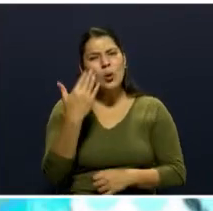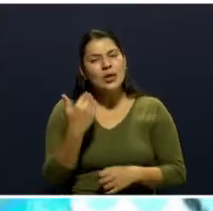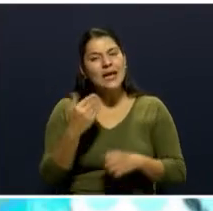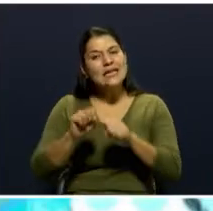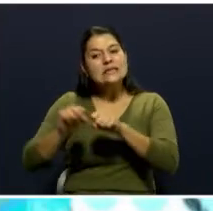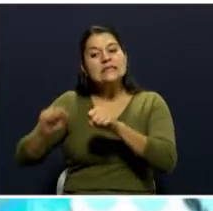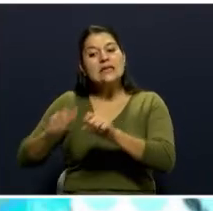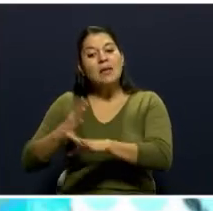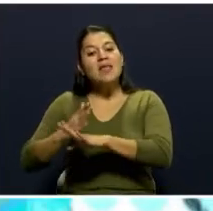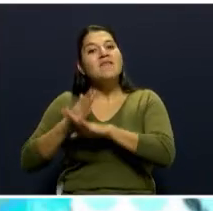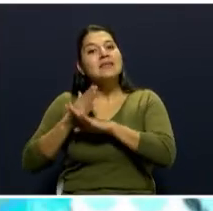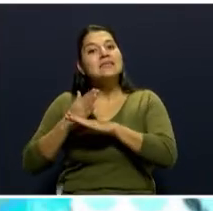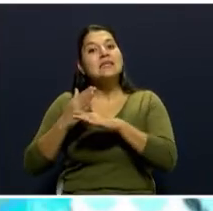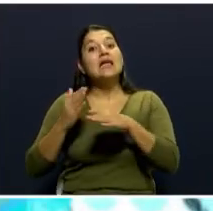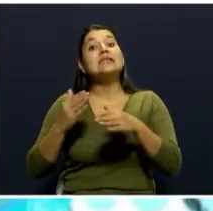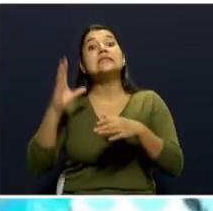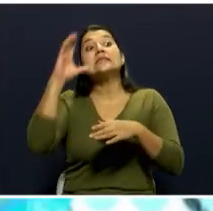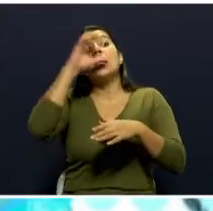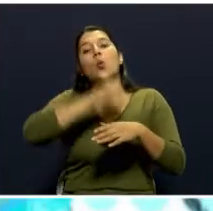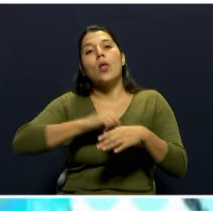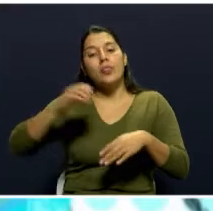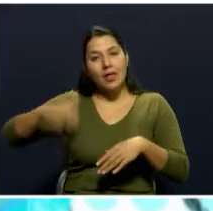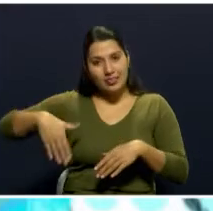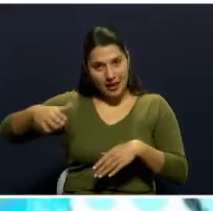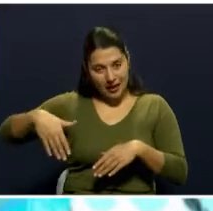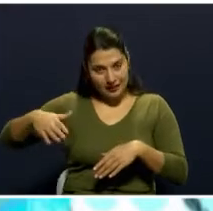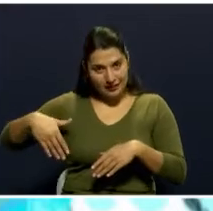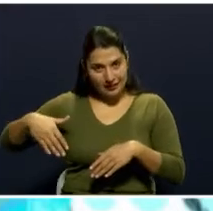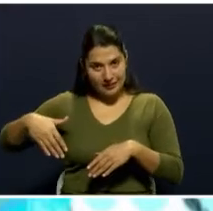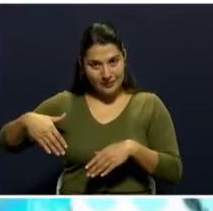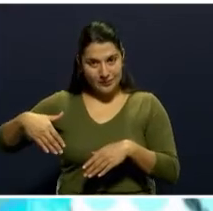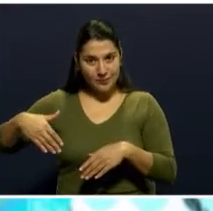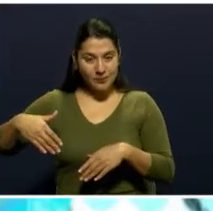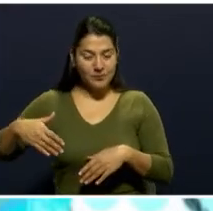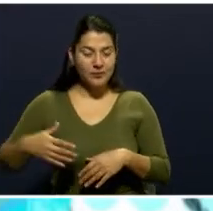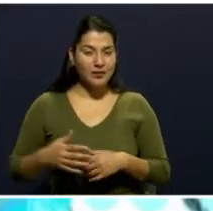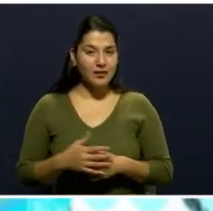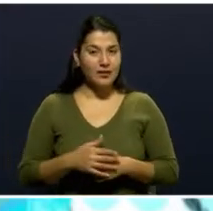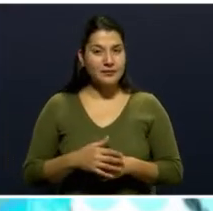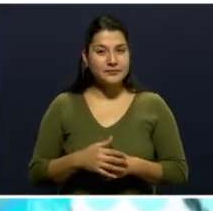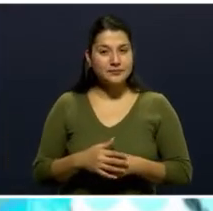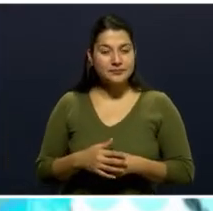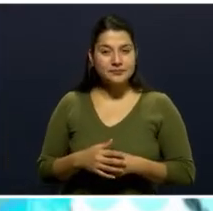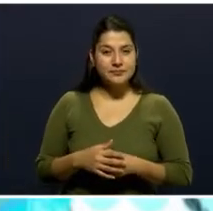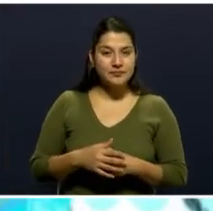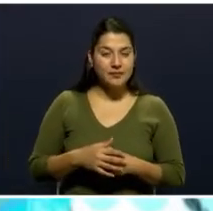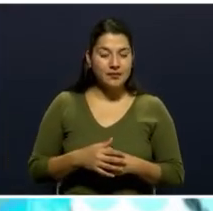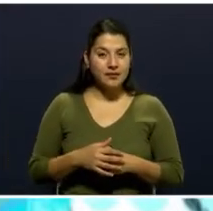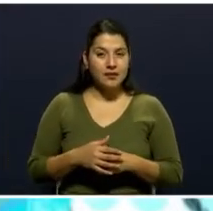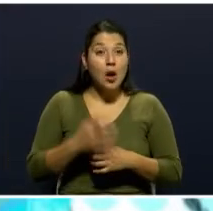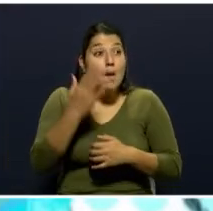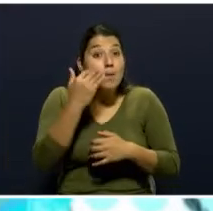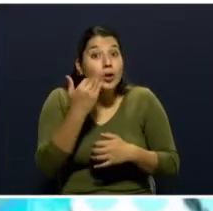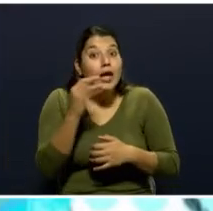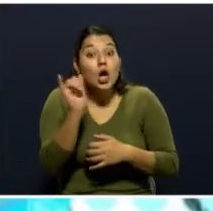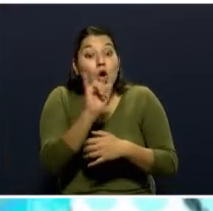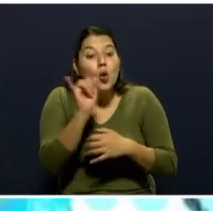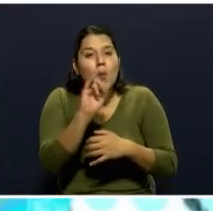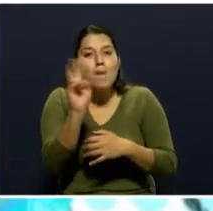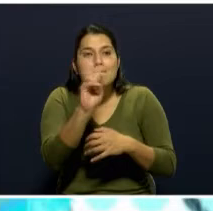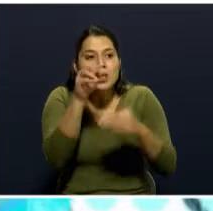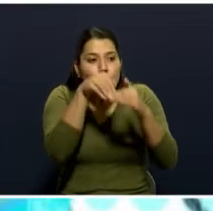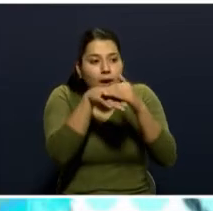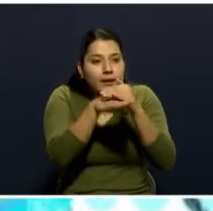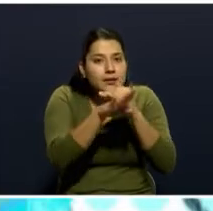replicarse exponencialmente son los que provocan que llegue a tener tal concentración, tal cantidad que